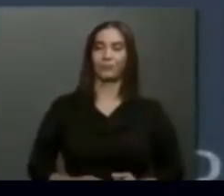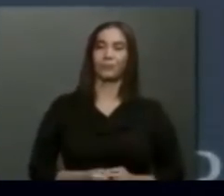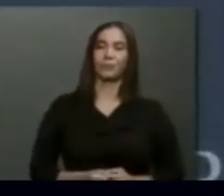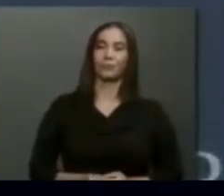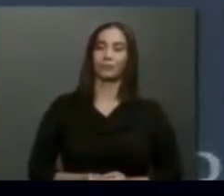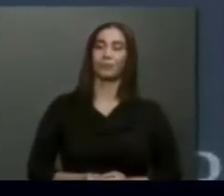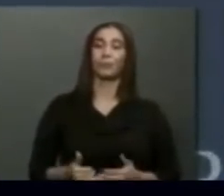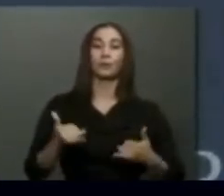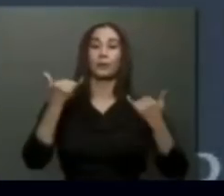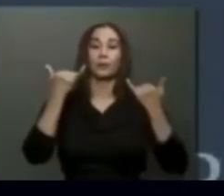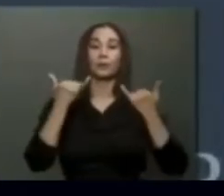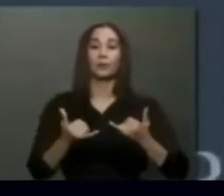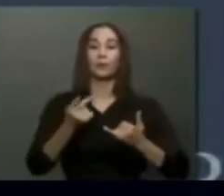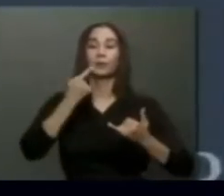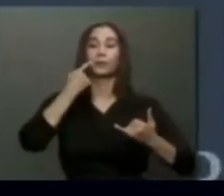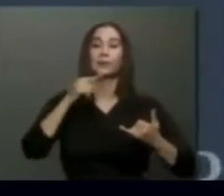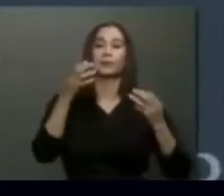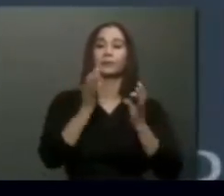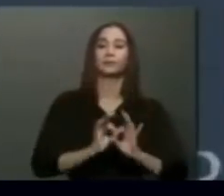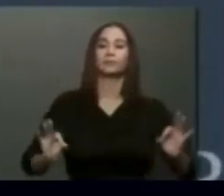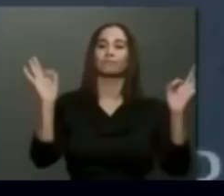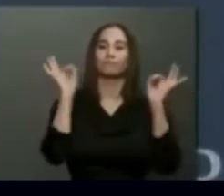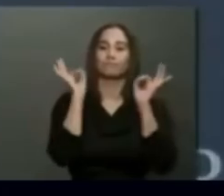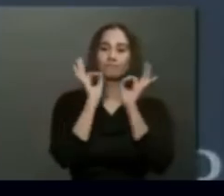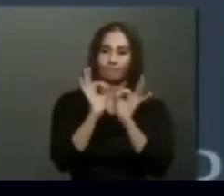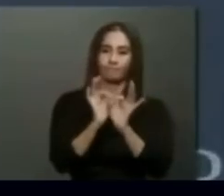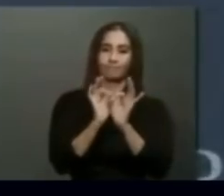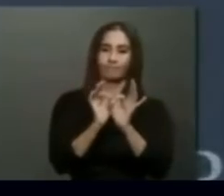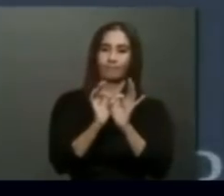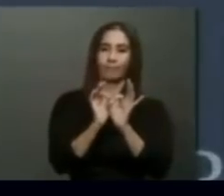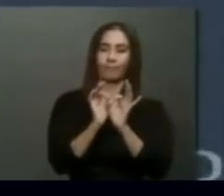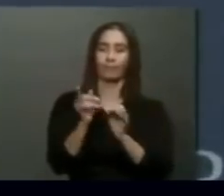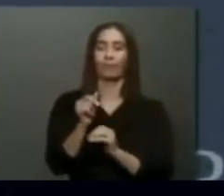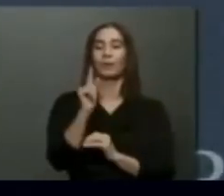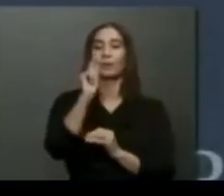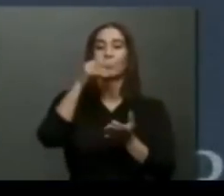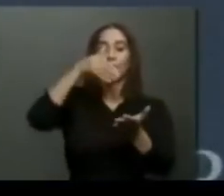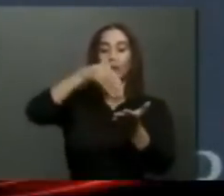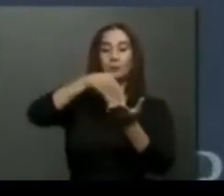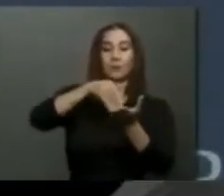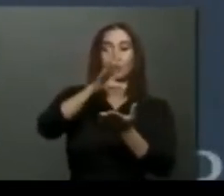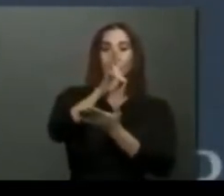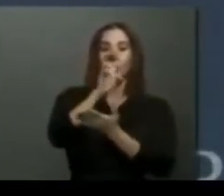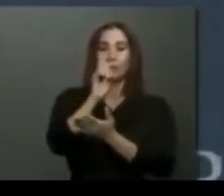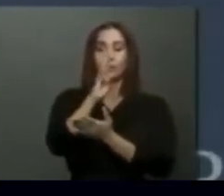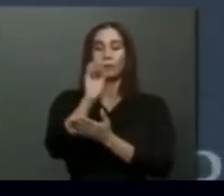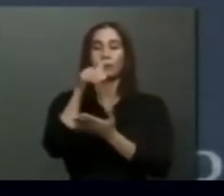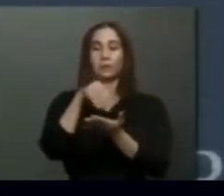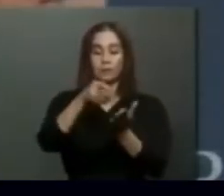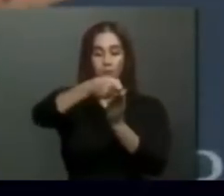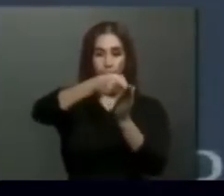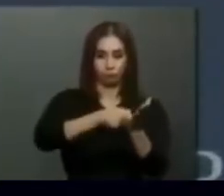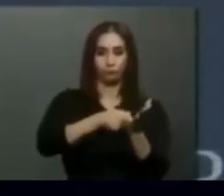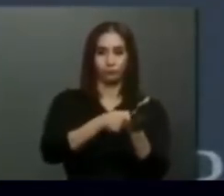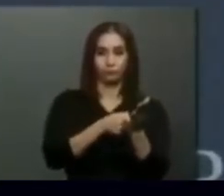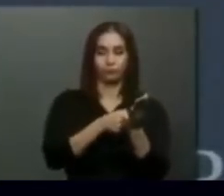Y hoy vamos a hacer un anuncio importante en el 1.350.000 tarjetas de Supérate que Gloria